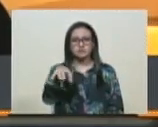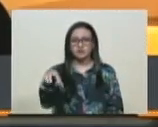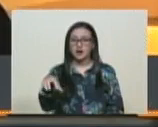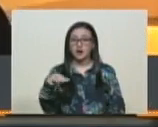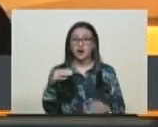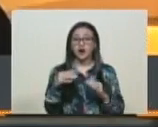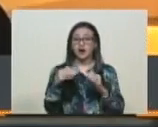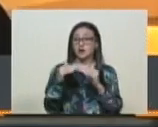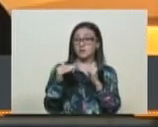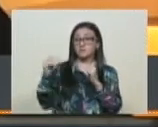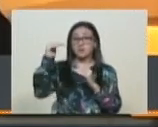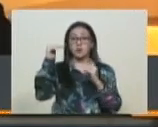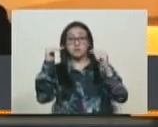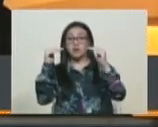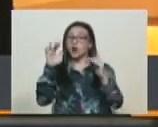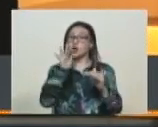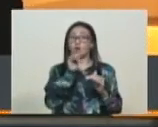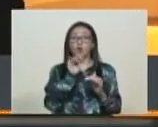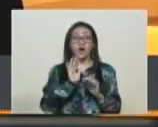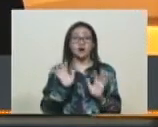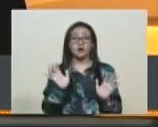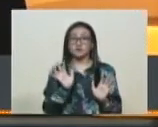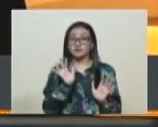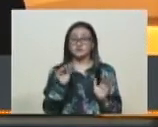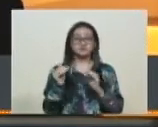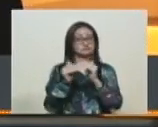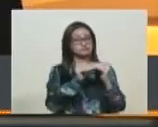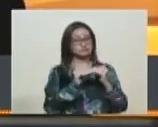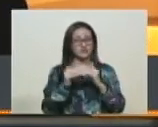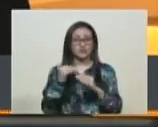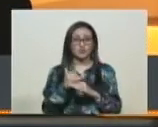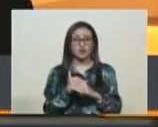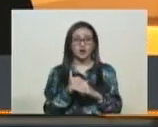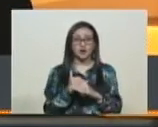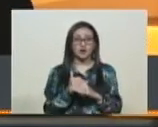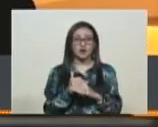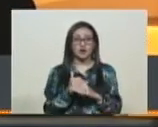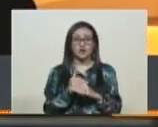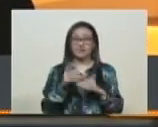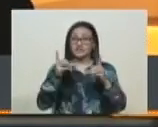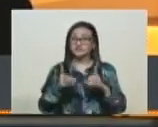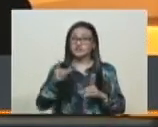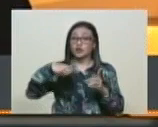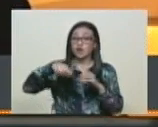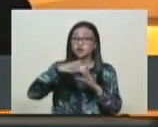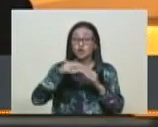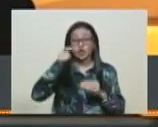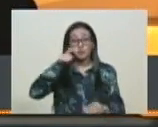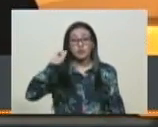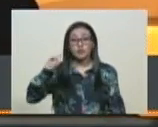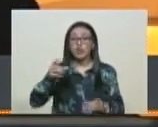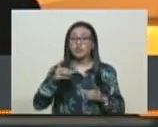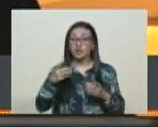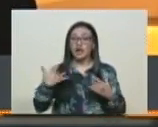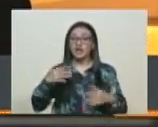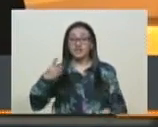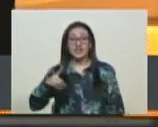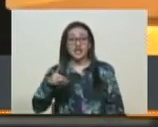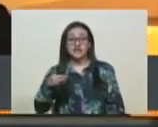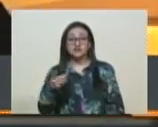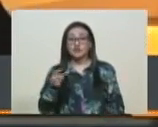otro. Respeto al principio de autodeterminación de los pueblos. Los pueblos tenemos derecho a darnos el